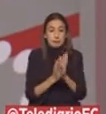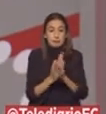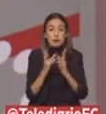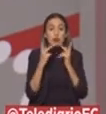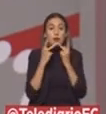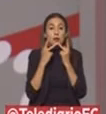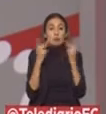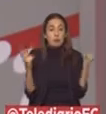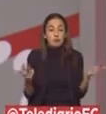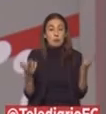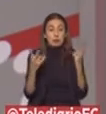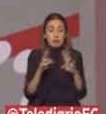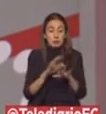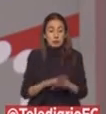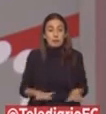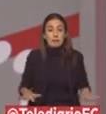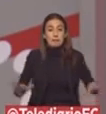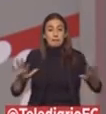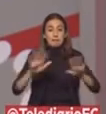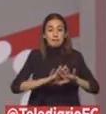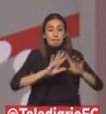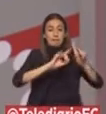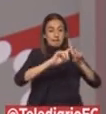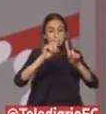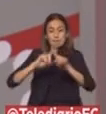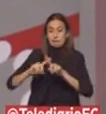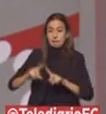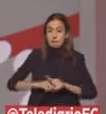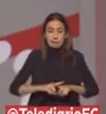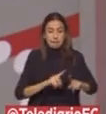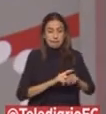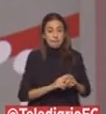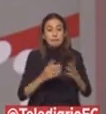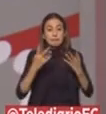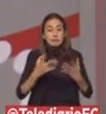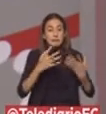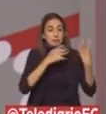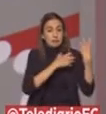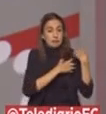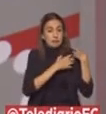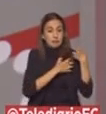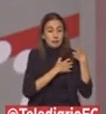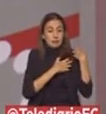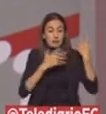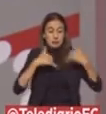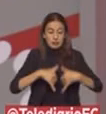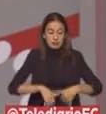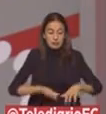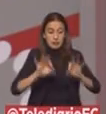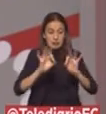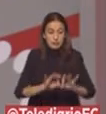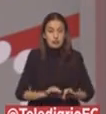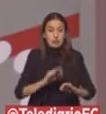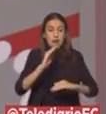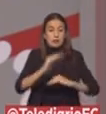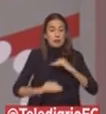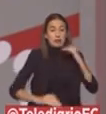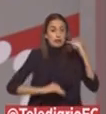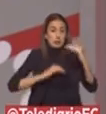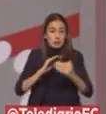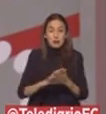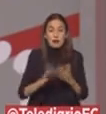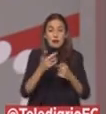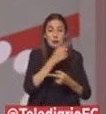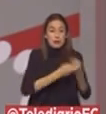funcionarios vinculados en los diversos niveles de gobierno para garantizar que estos acuerdos terminen